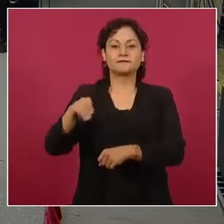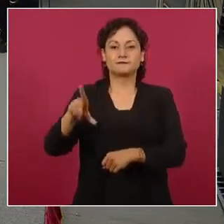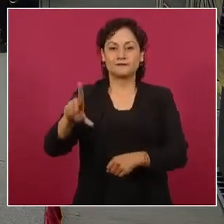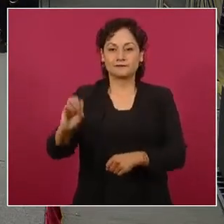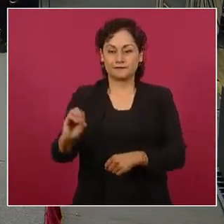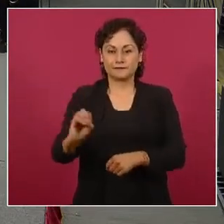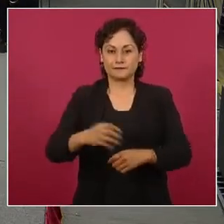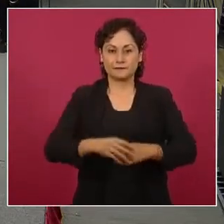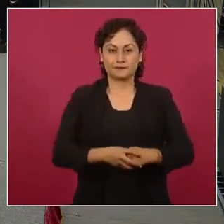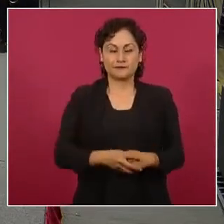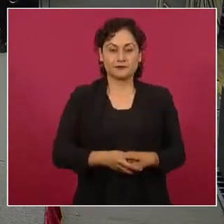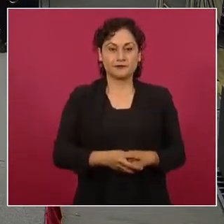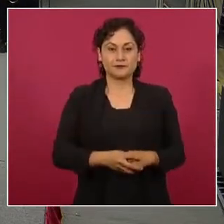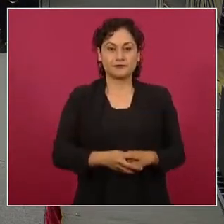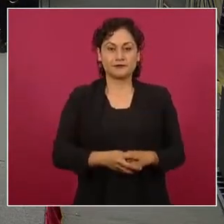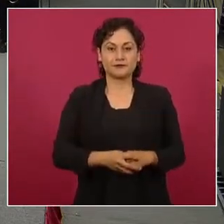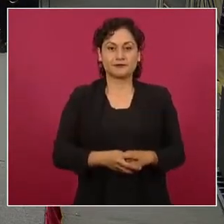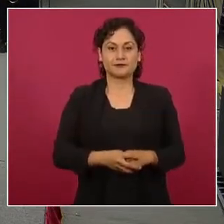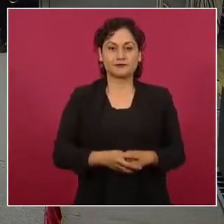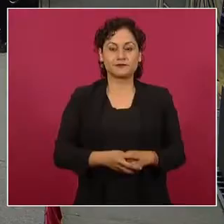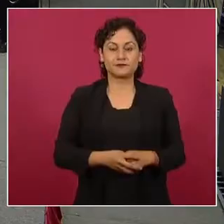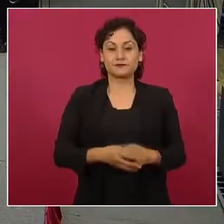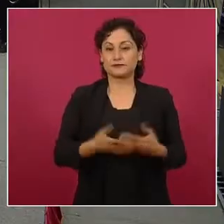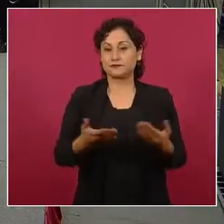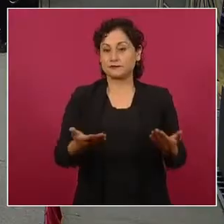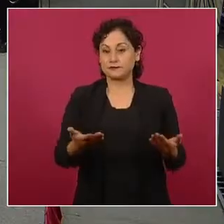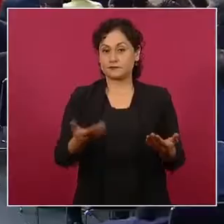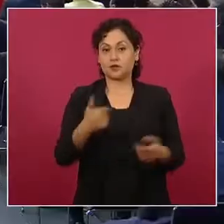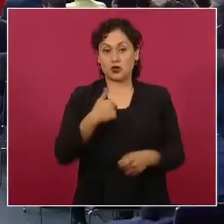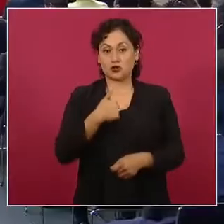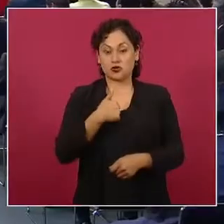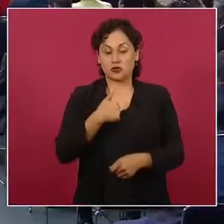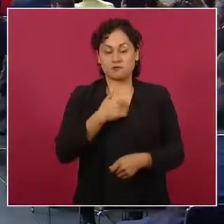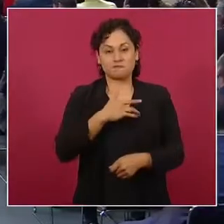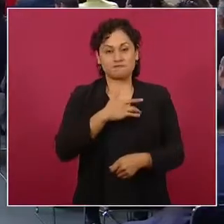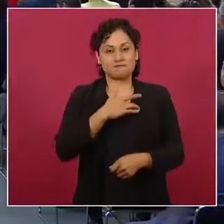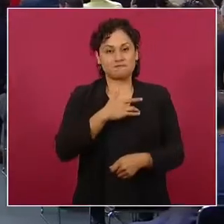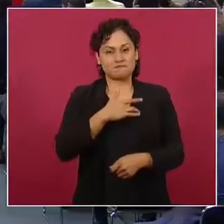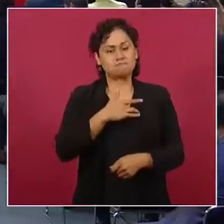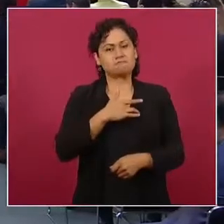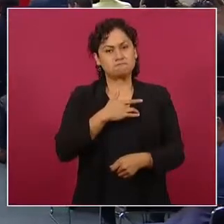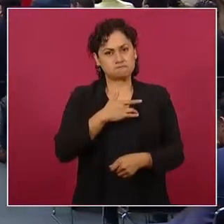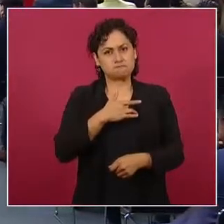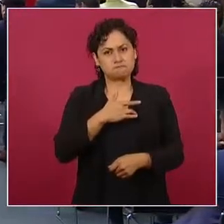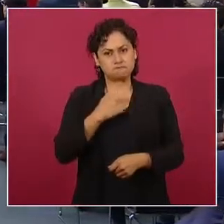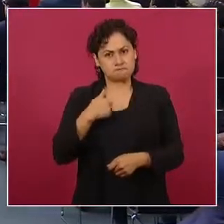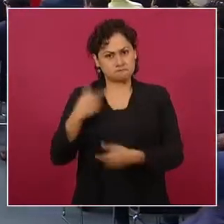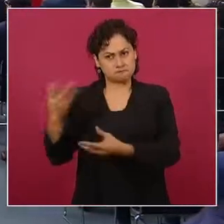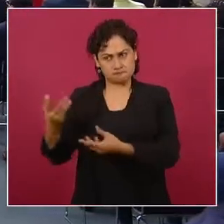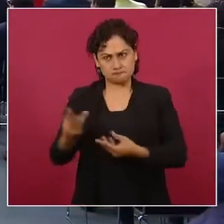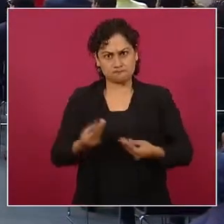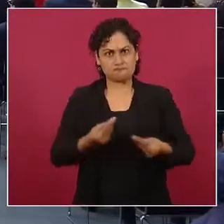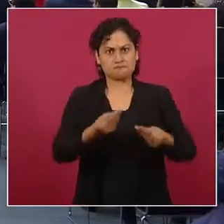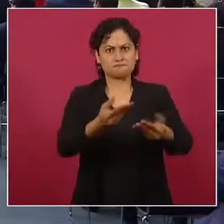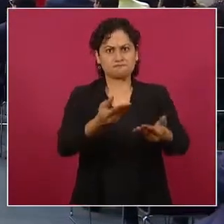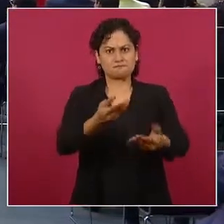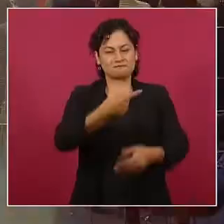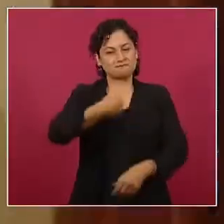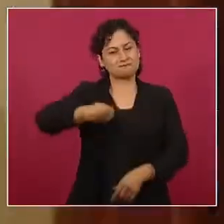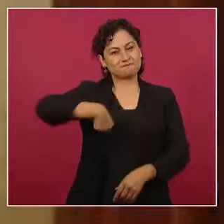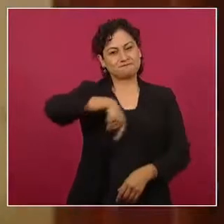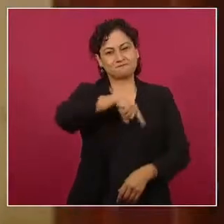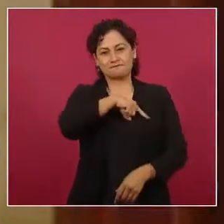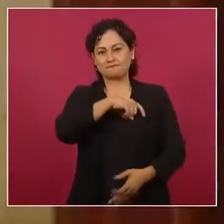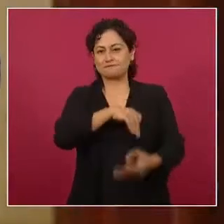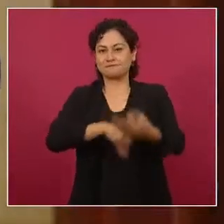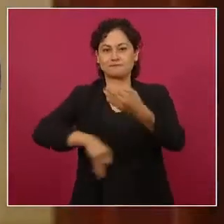Obrador. Es para mí, y quiero transmitirle el entusiasmo que tenemos todas